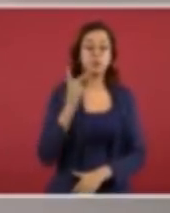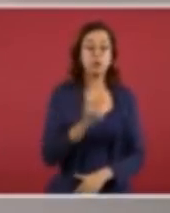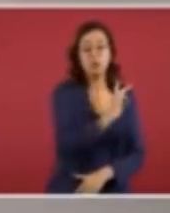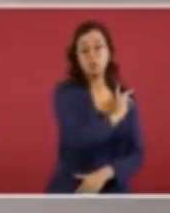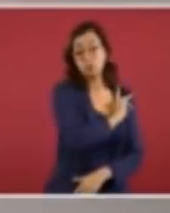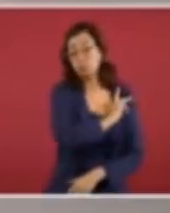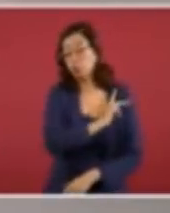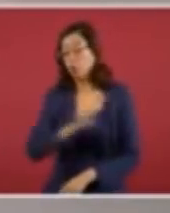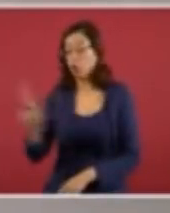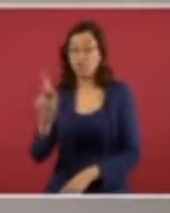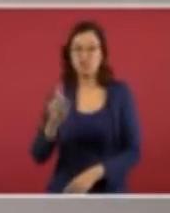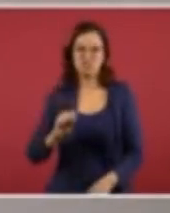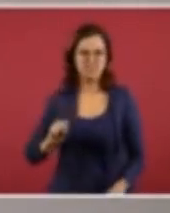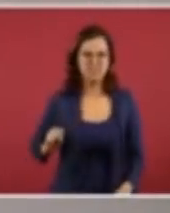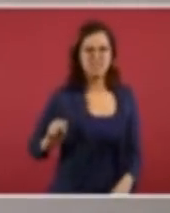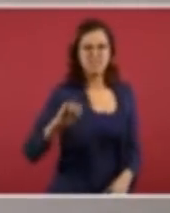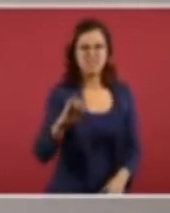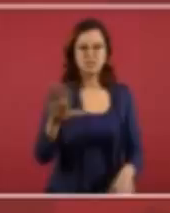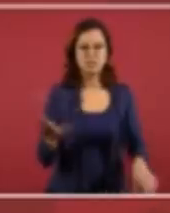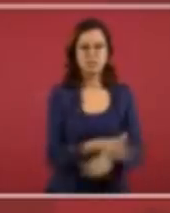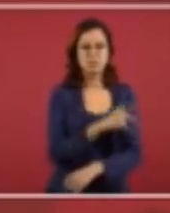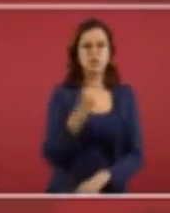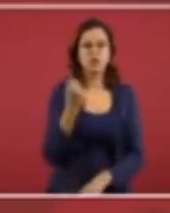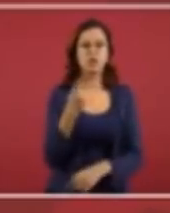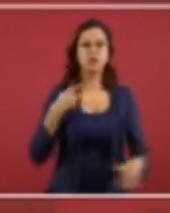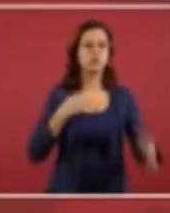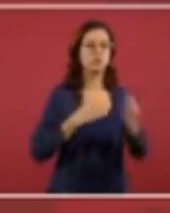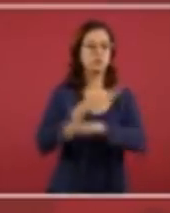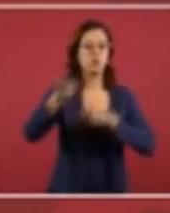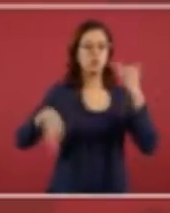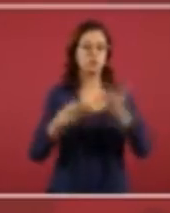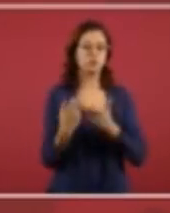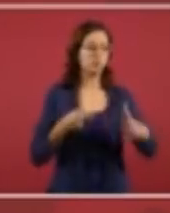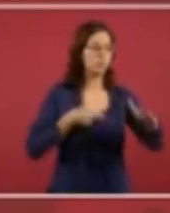Porque les daban a todos.